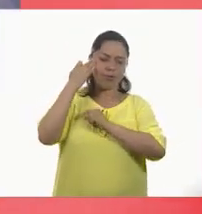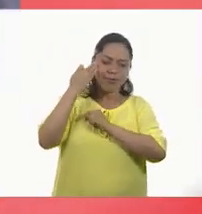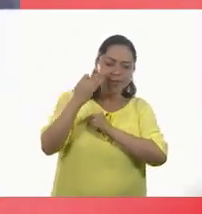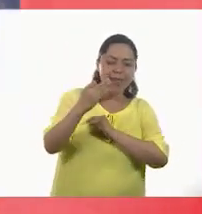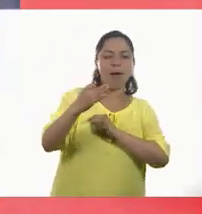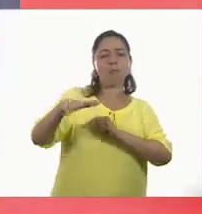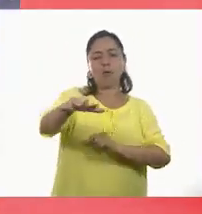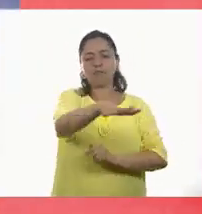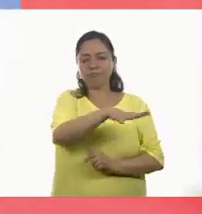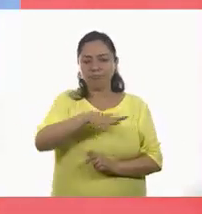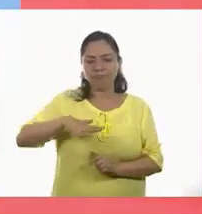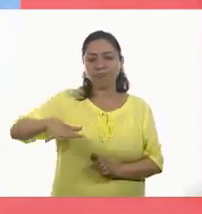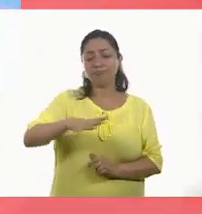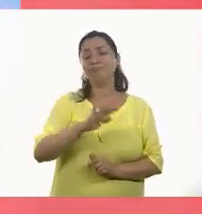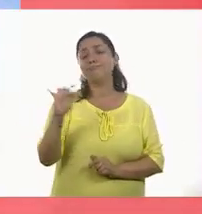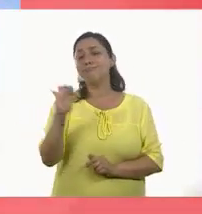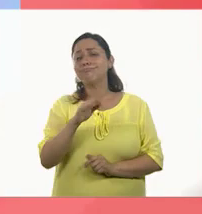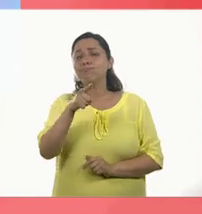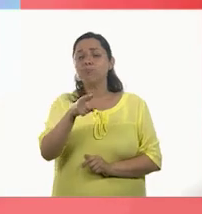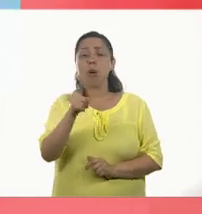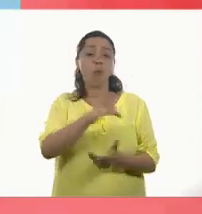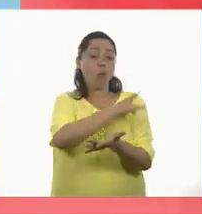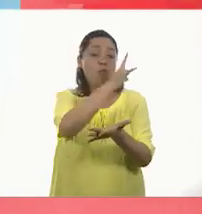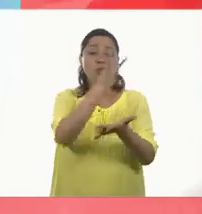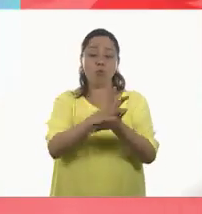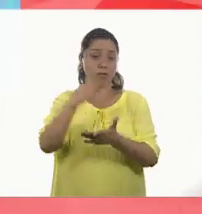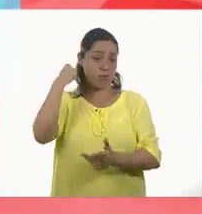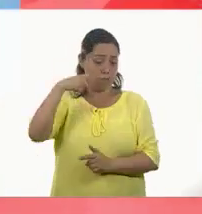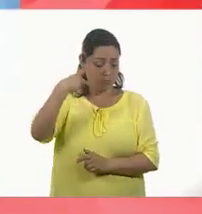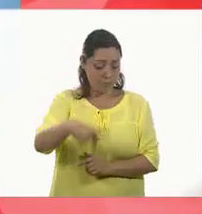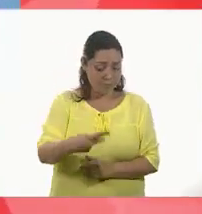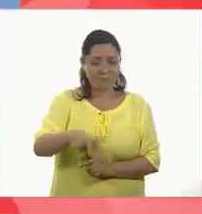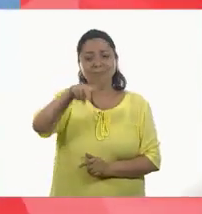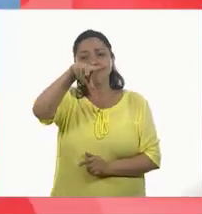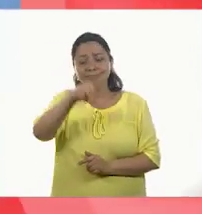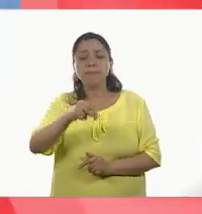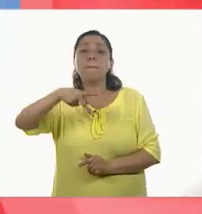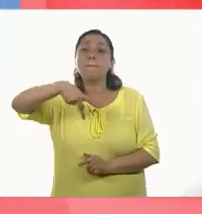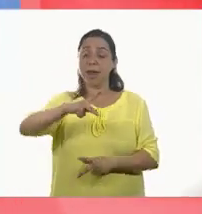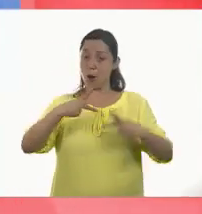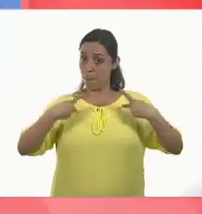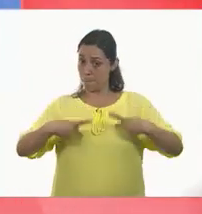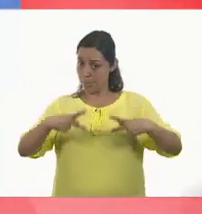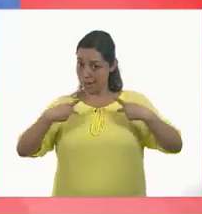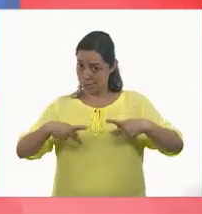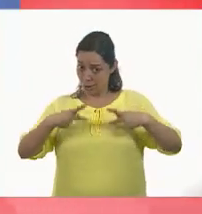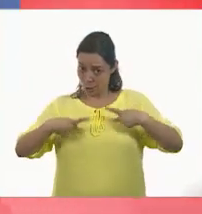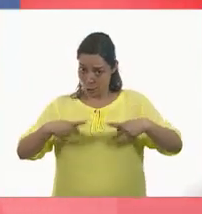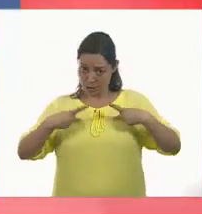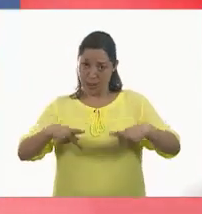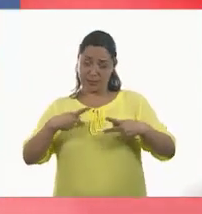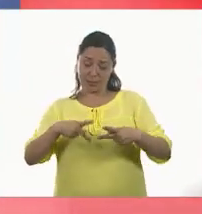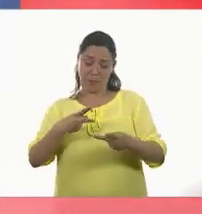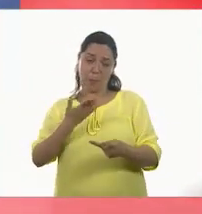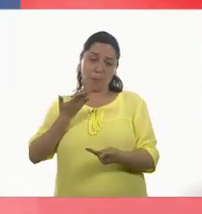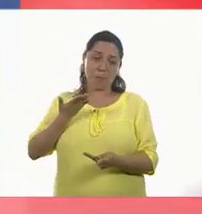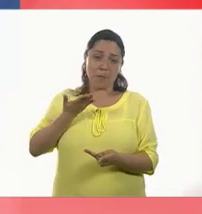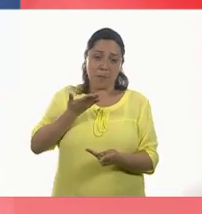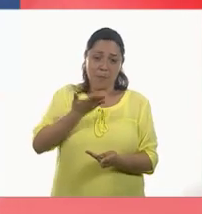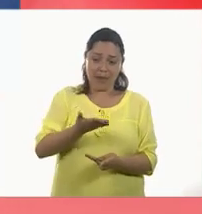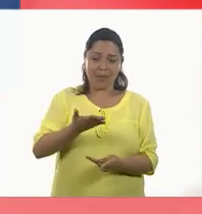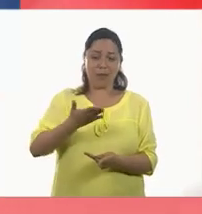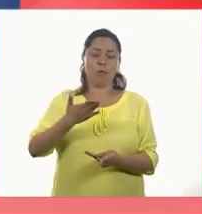Quizá no sean todas exclusivas, pero los tabasqueños le dimos cartas de ciudadanía y es común usarlos